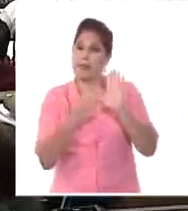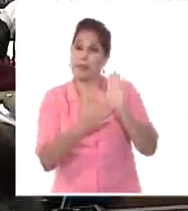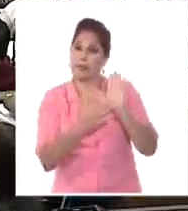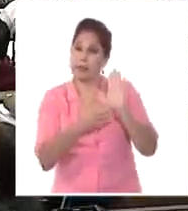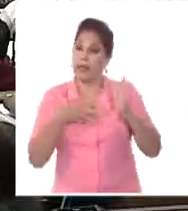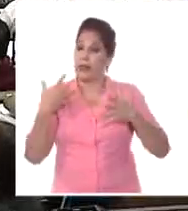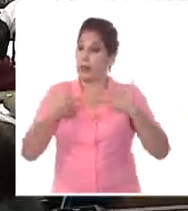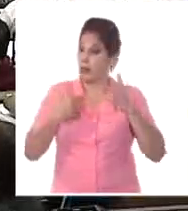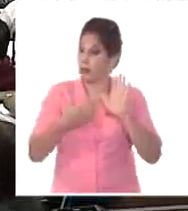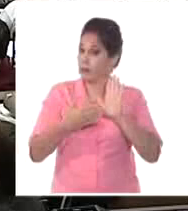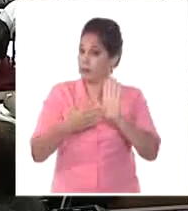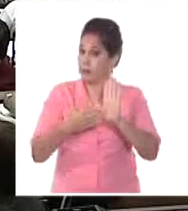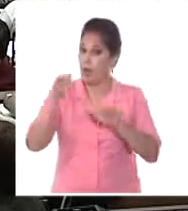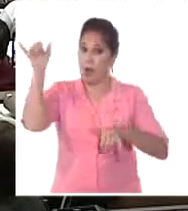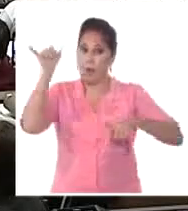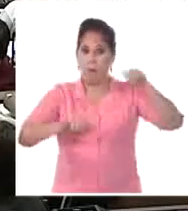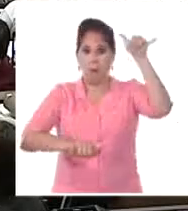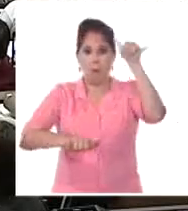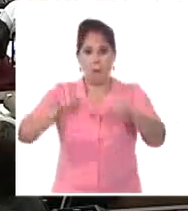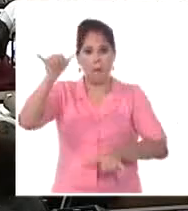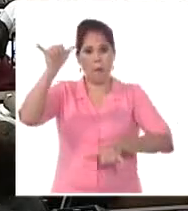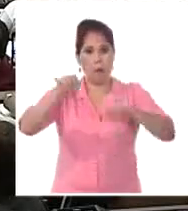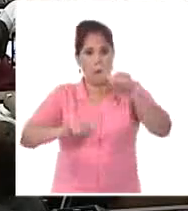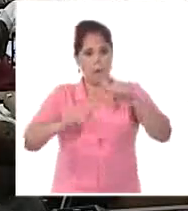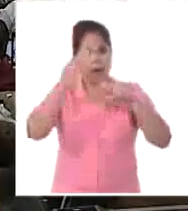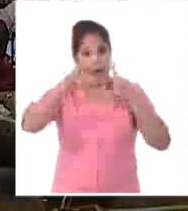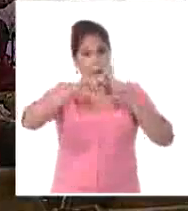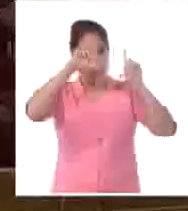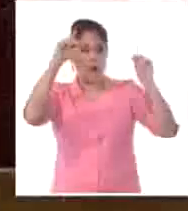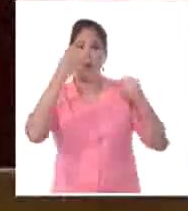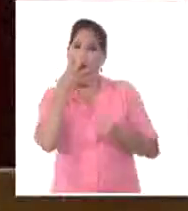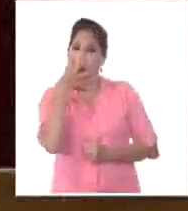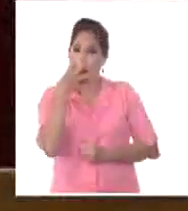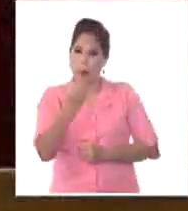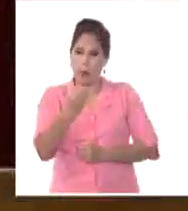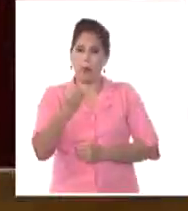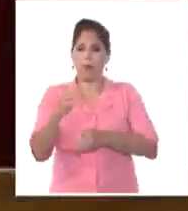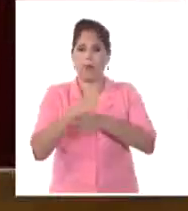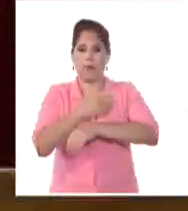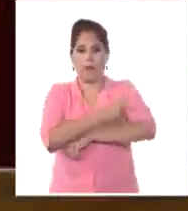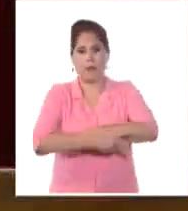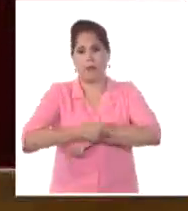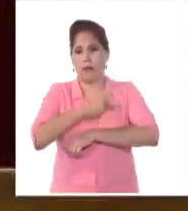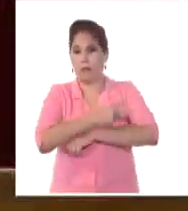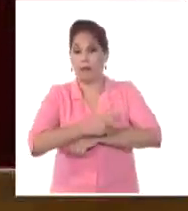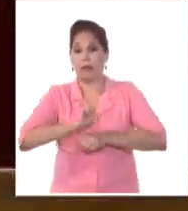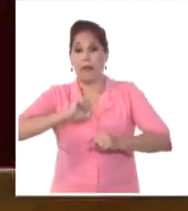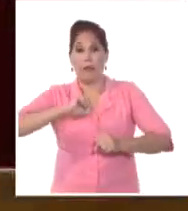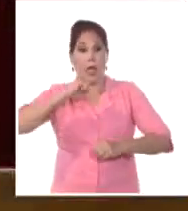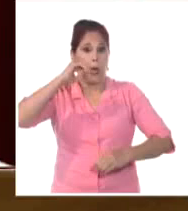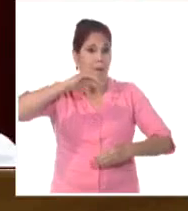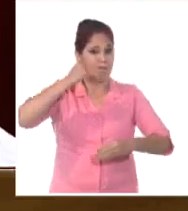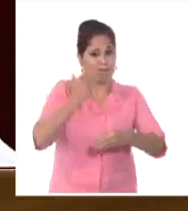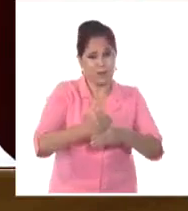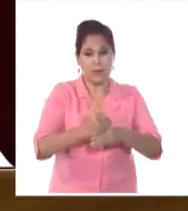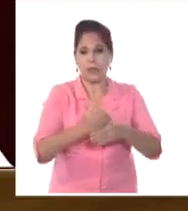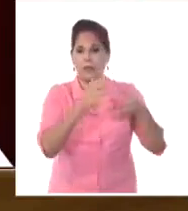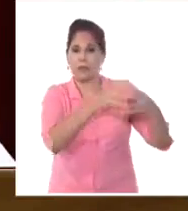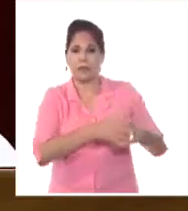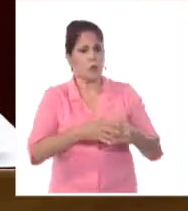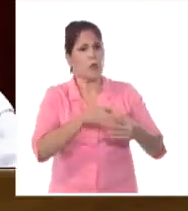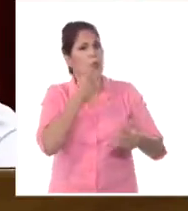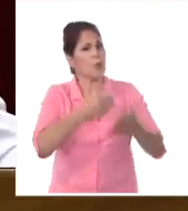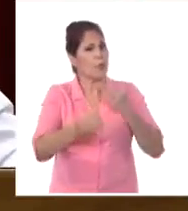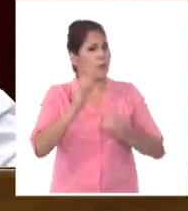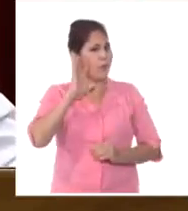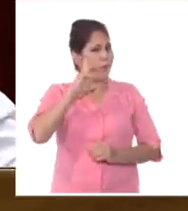el incremento de los viajes a Cuba como destino seguro en abierto rechazo a las restricciones que impone el gobierno de Estados Unidos